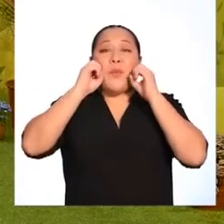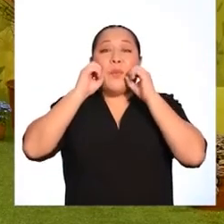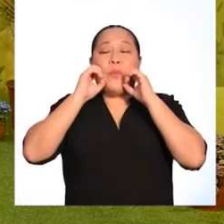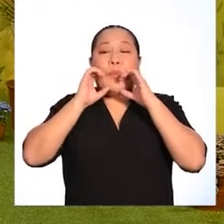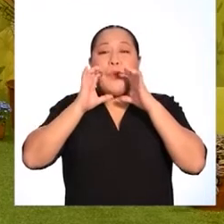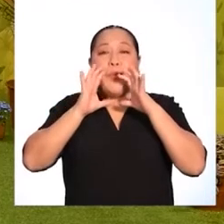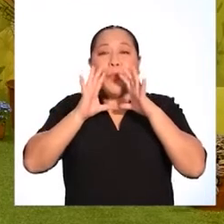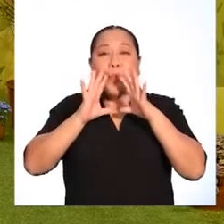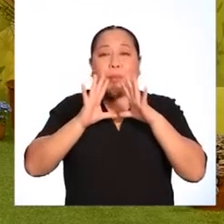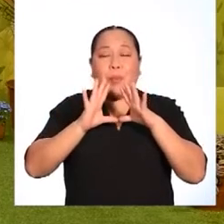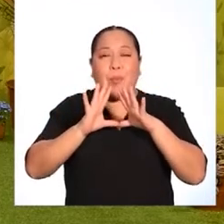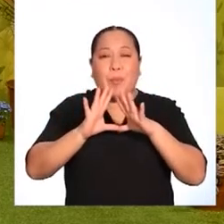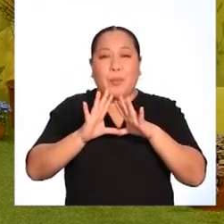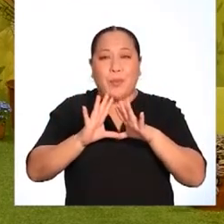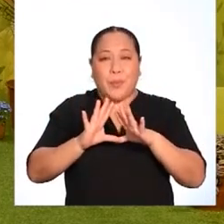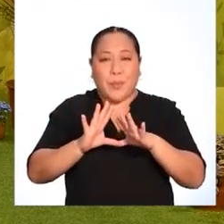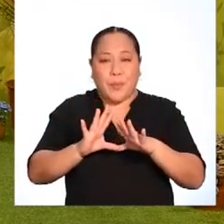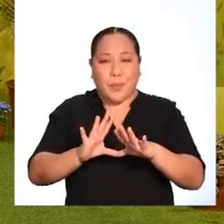tec salen